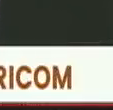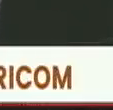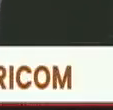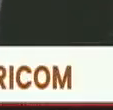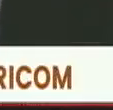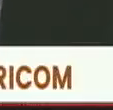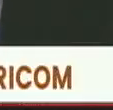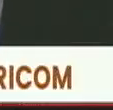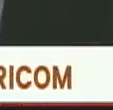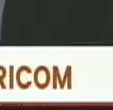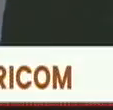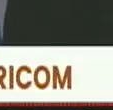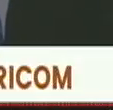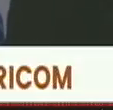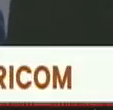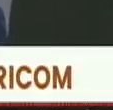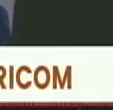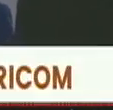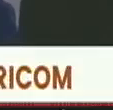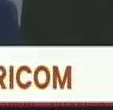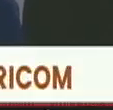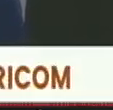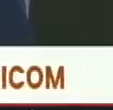en la mente